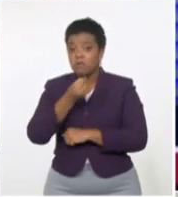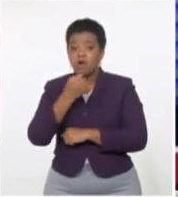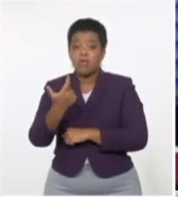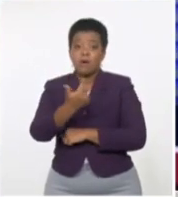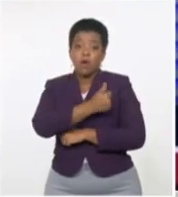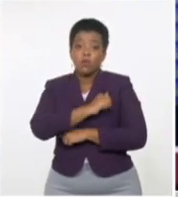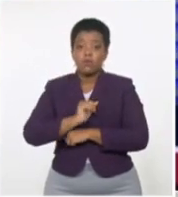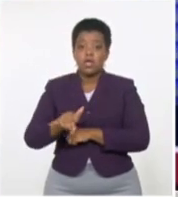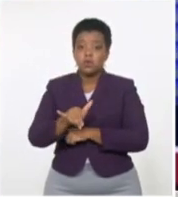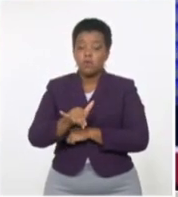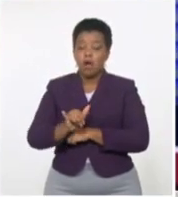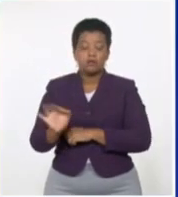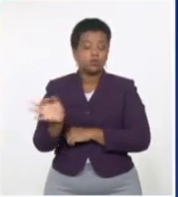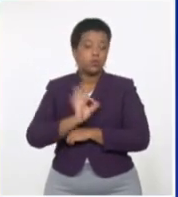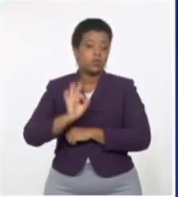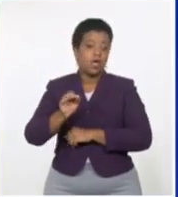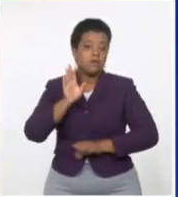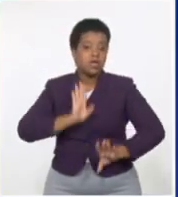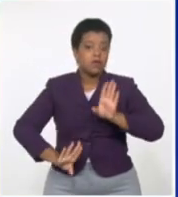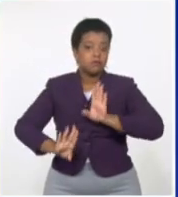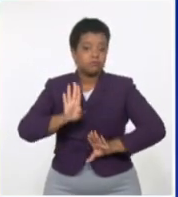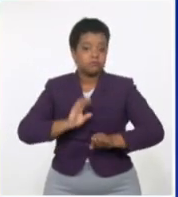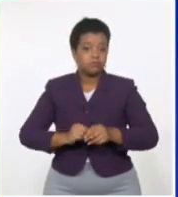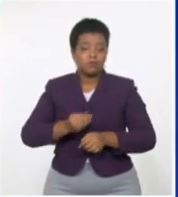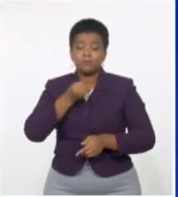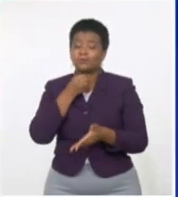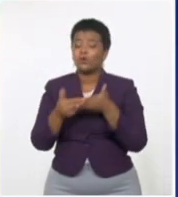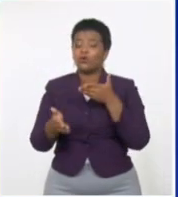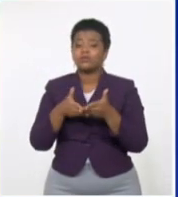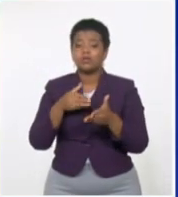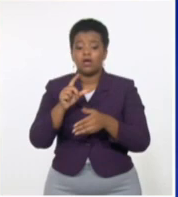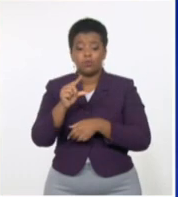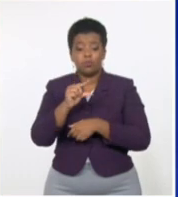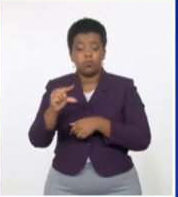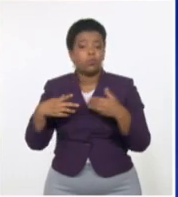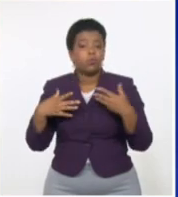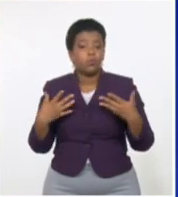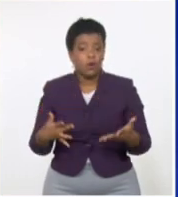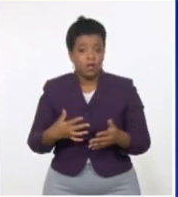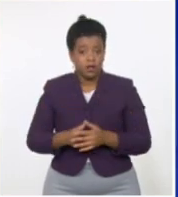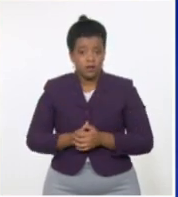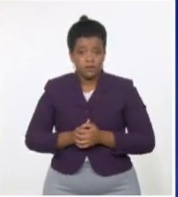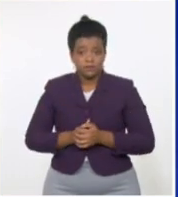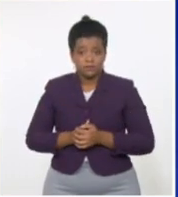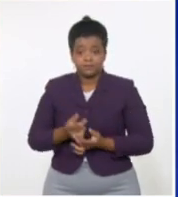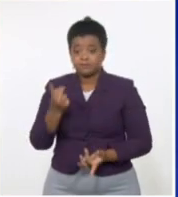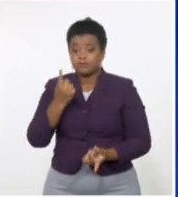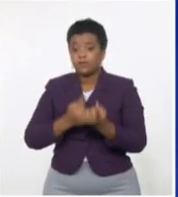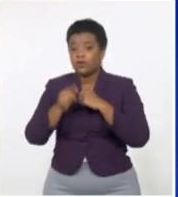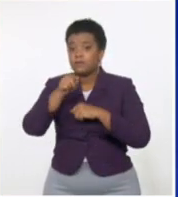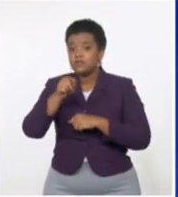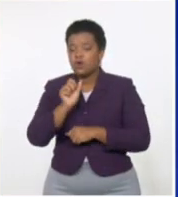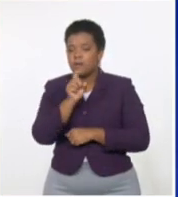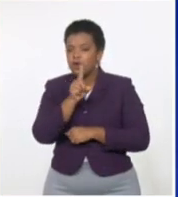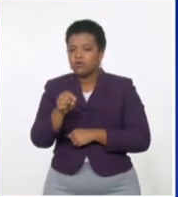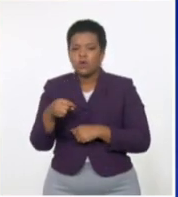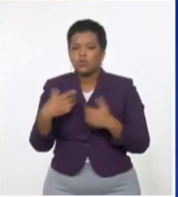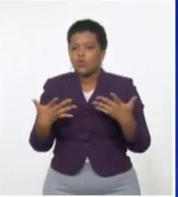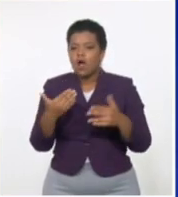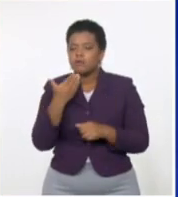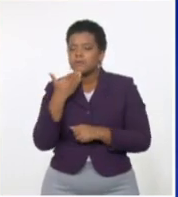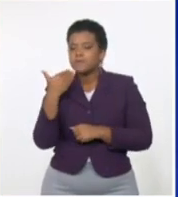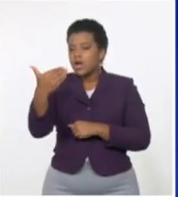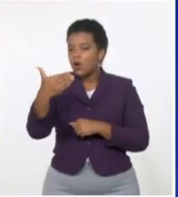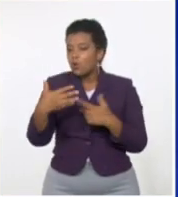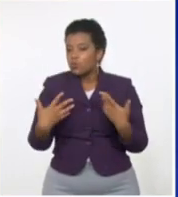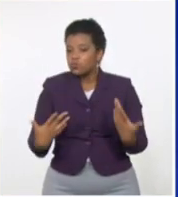tengas el nivel adecuado de anticuerpos. ¿Y no importa con cuál vacuna? No importa. Las vacunas cubanas... Porque algunos dicen, ¿cuál vacuna es mejor? No, ¿cuál no,